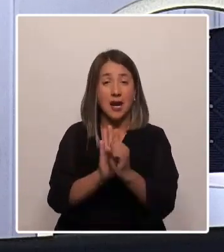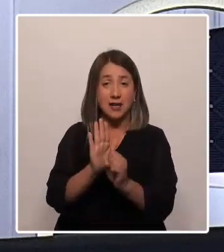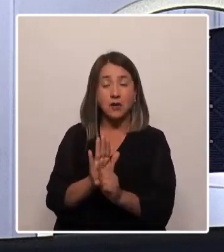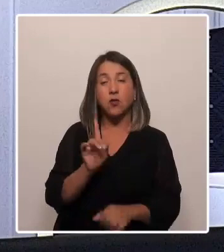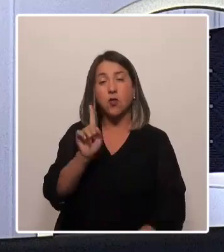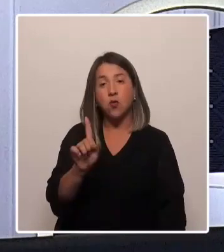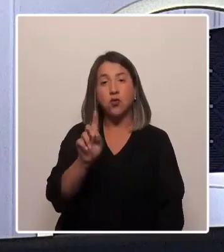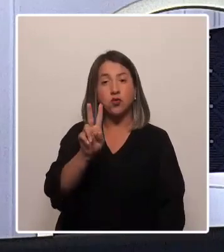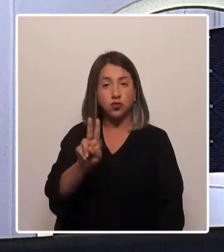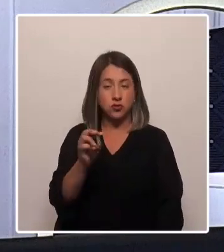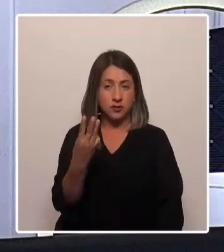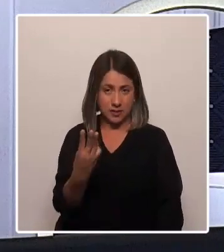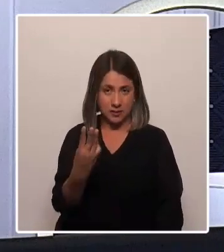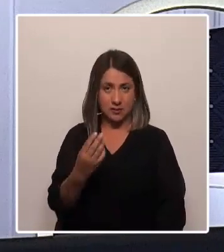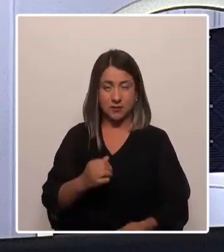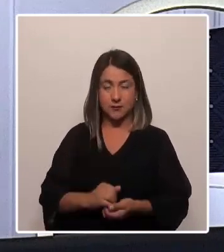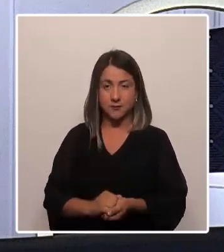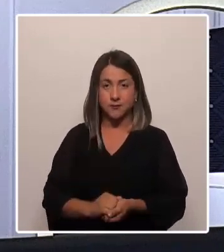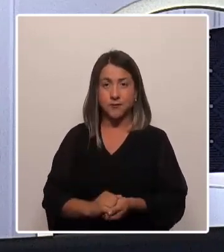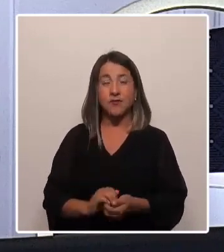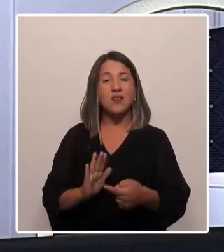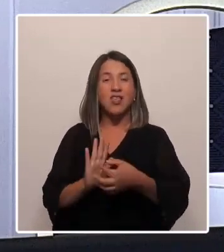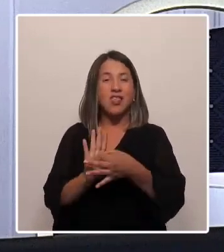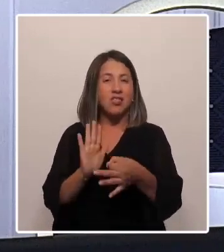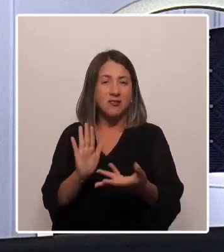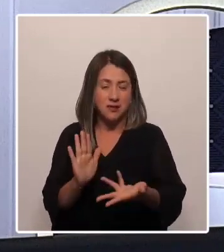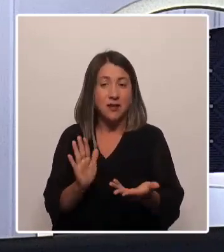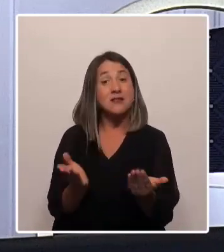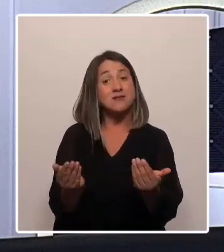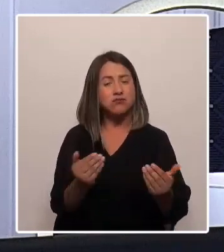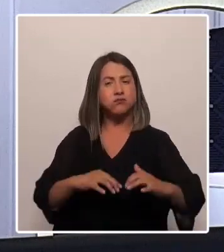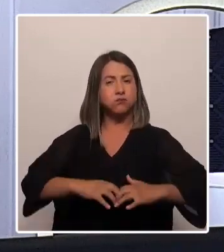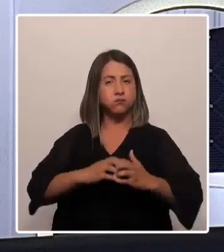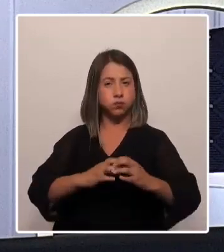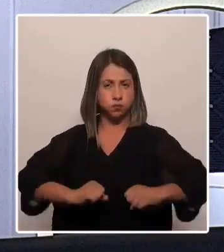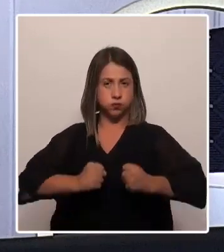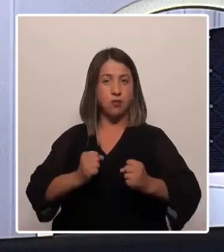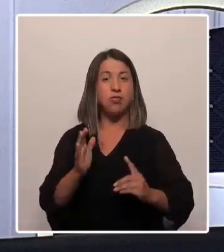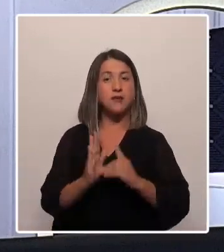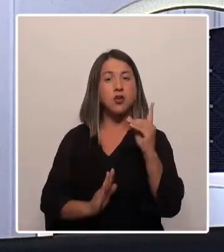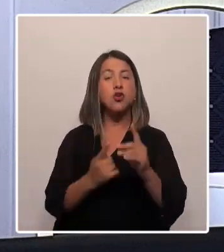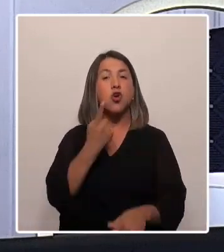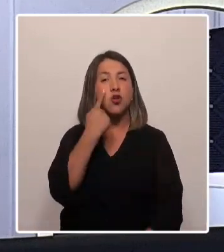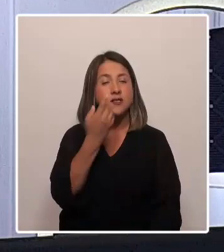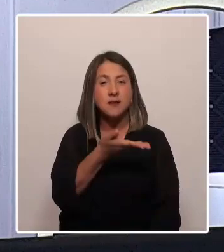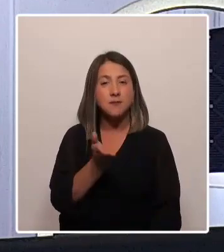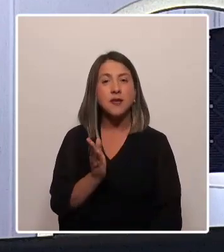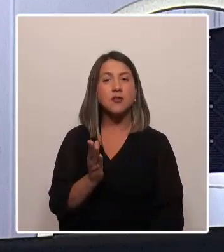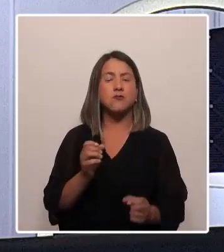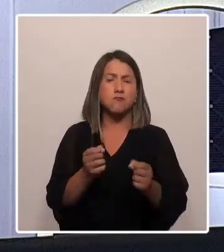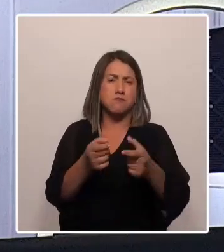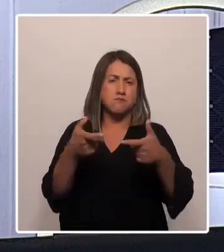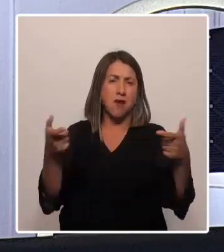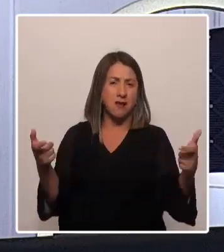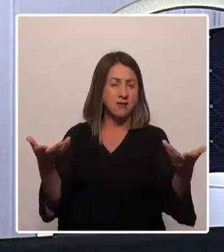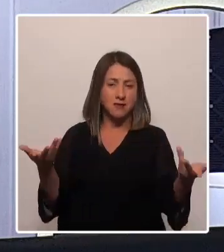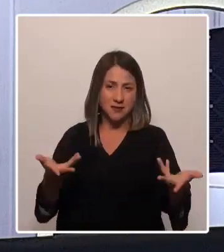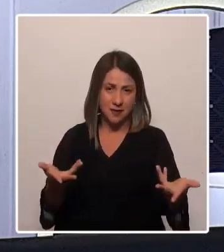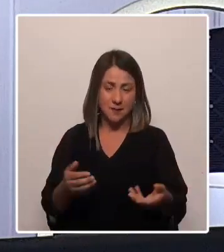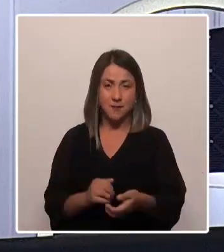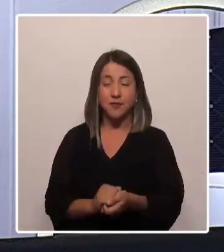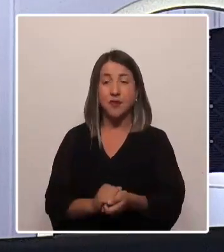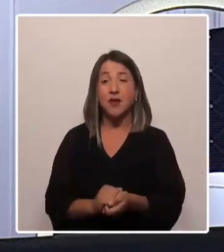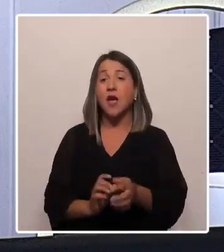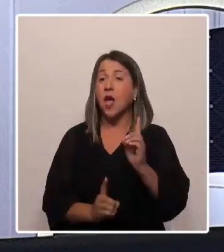y 3. Ellos hablan de la necesidad de fortalecer el desarrollo del conocimiento en su amplio espectro y algunos deberes